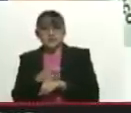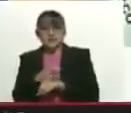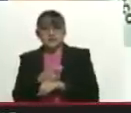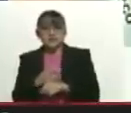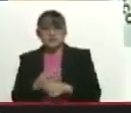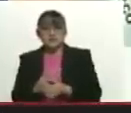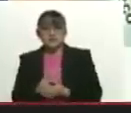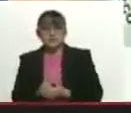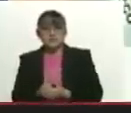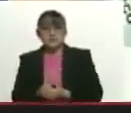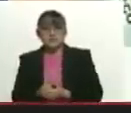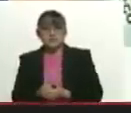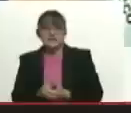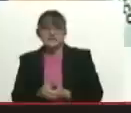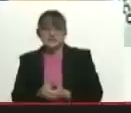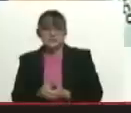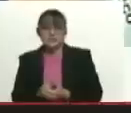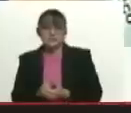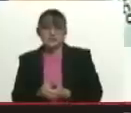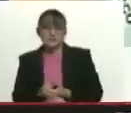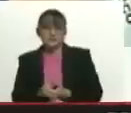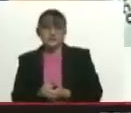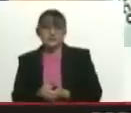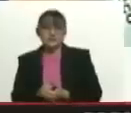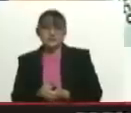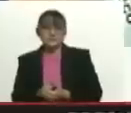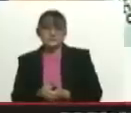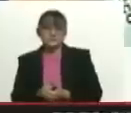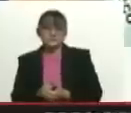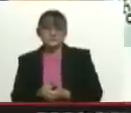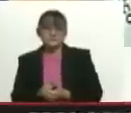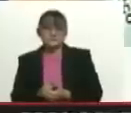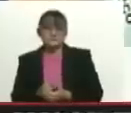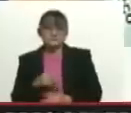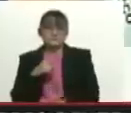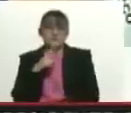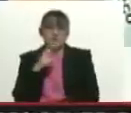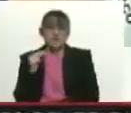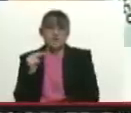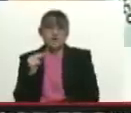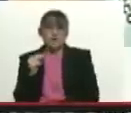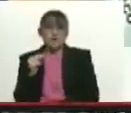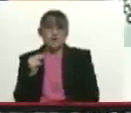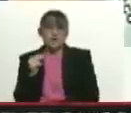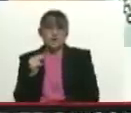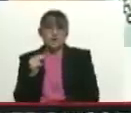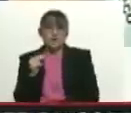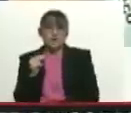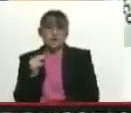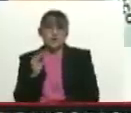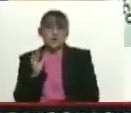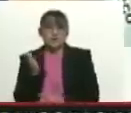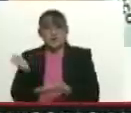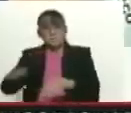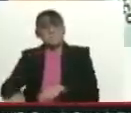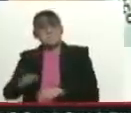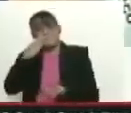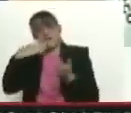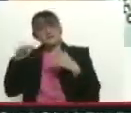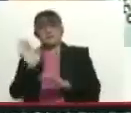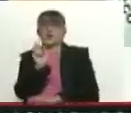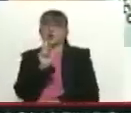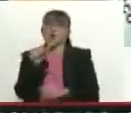Y esos intentos quedaron, no, vamos a decir así, sepultados para siempre,